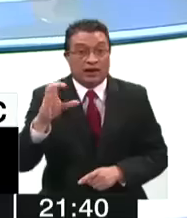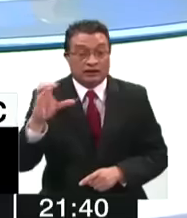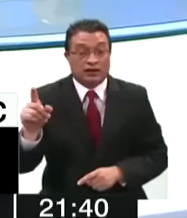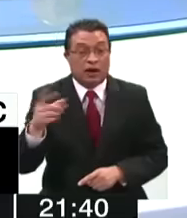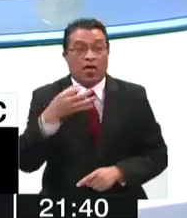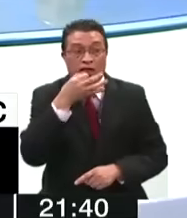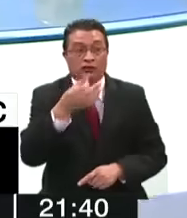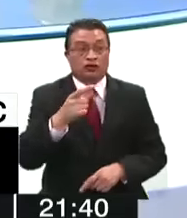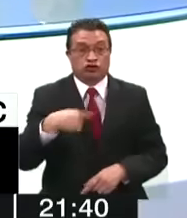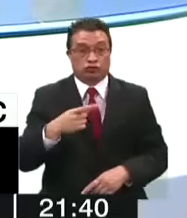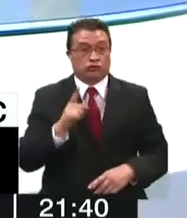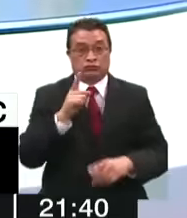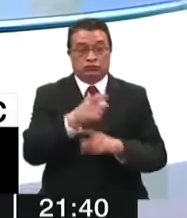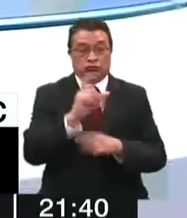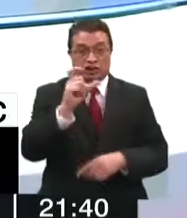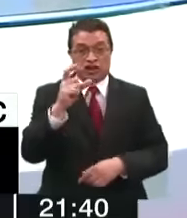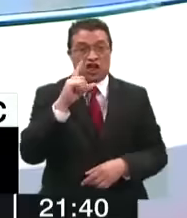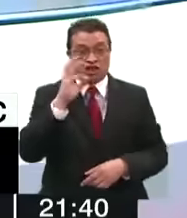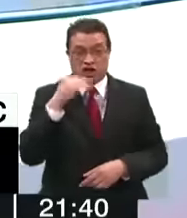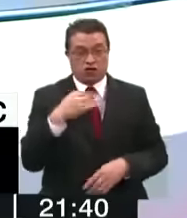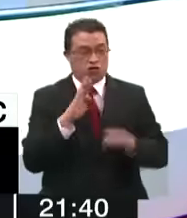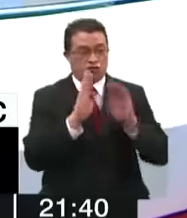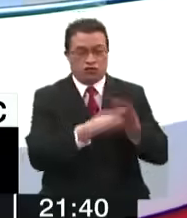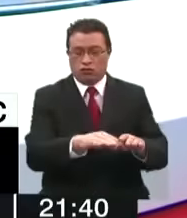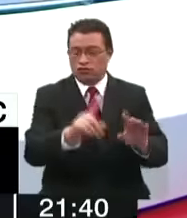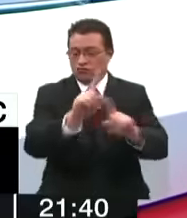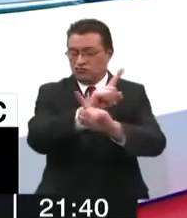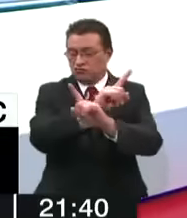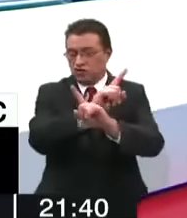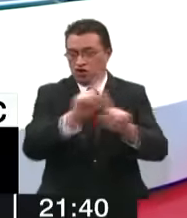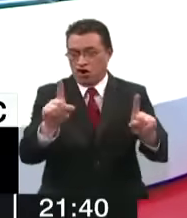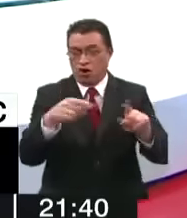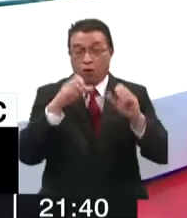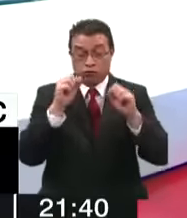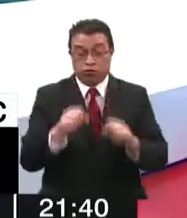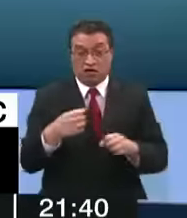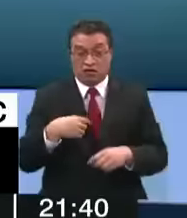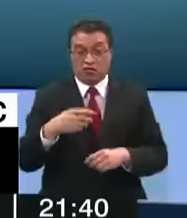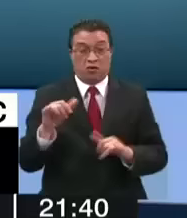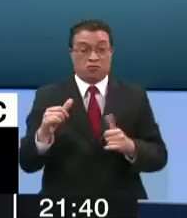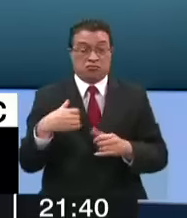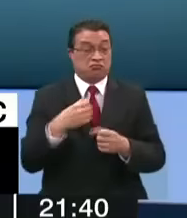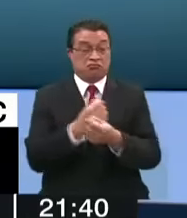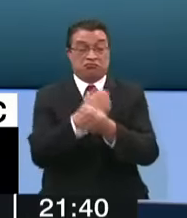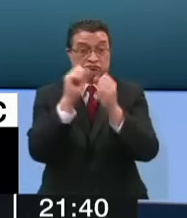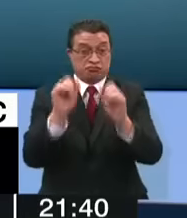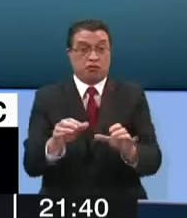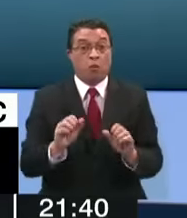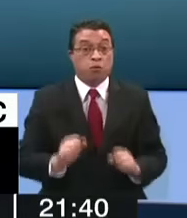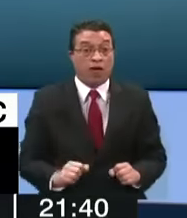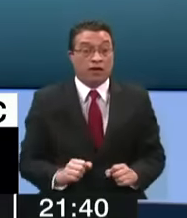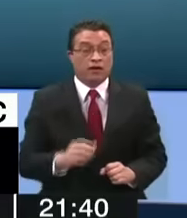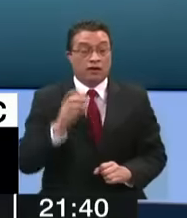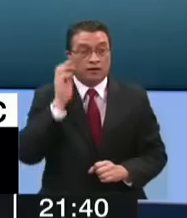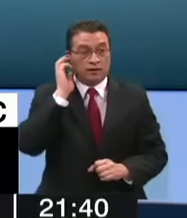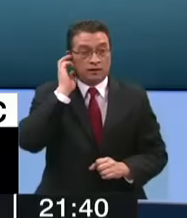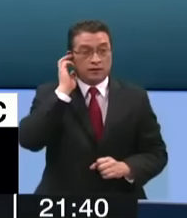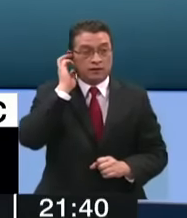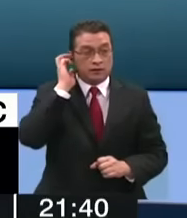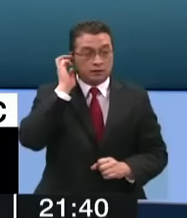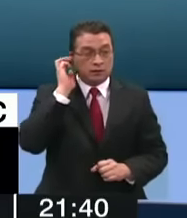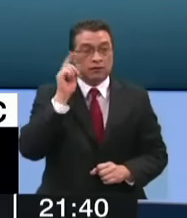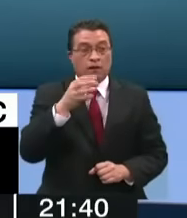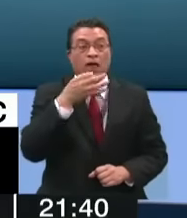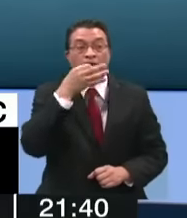no voy por Guillé, pero bajo ningún motivo incluso estoy dispuesta a renunciar al partido. Carolina Goich en este mensaje que le da no solamente al gobierno,